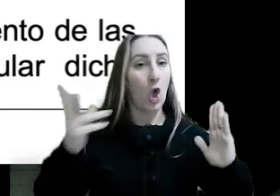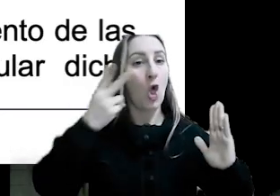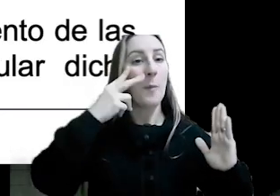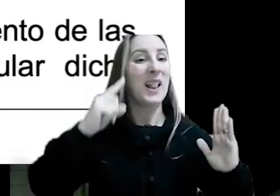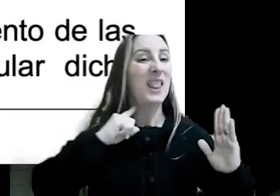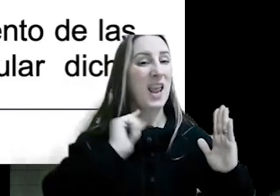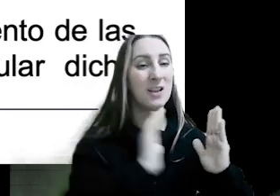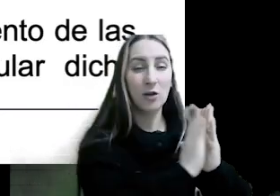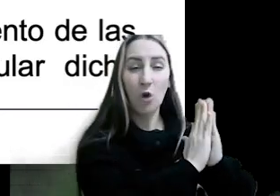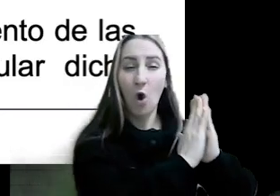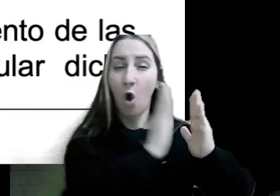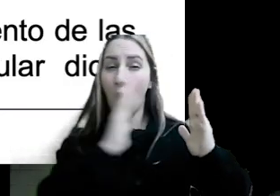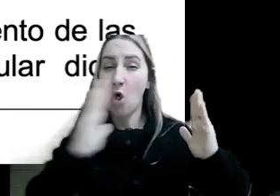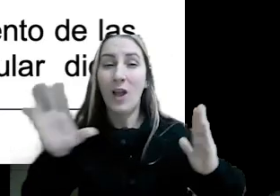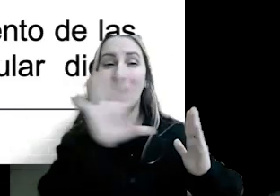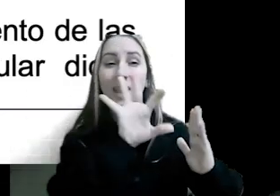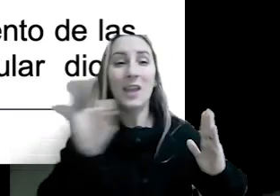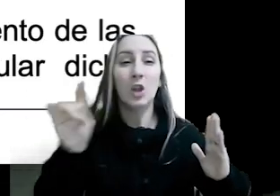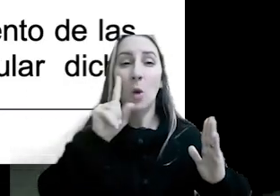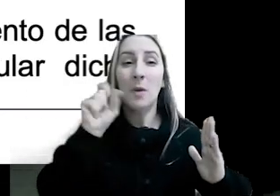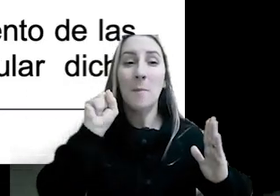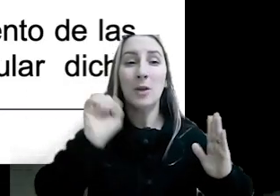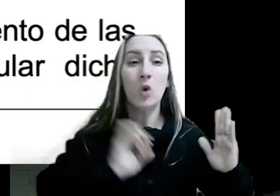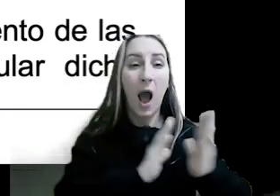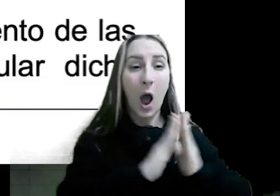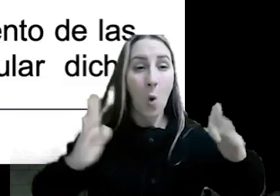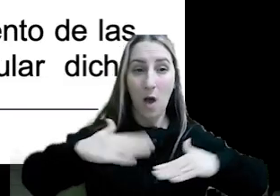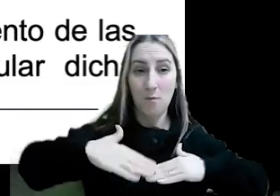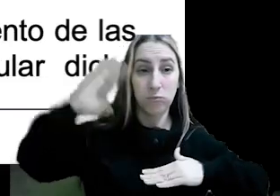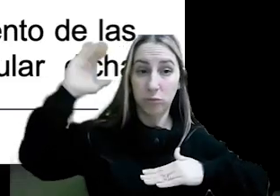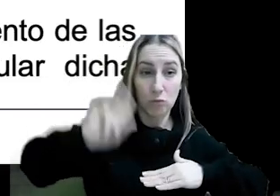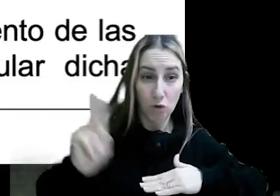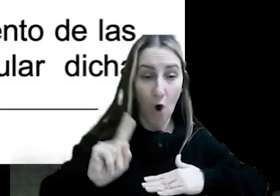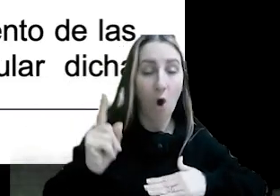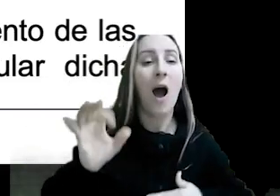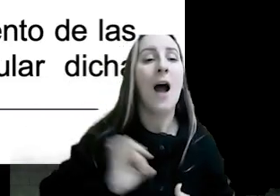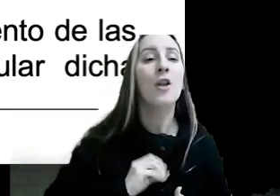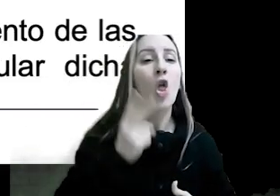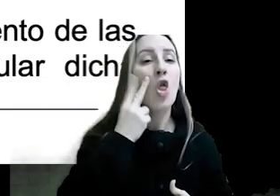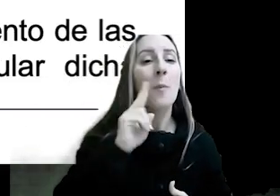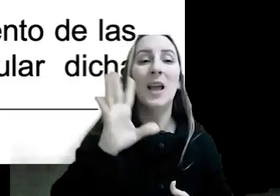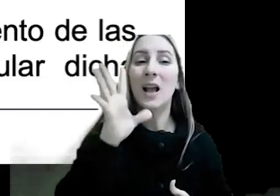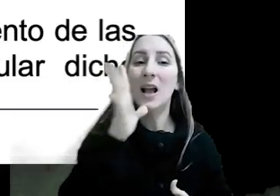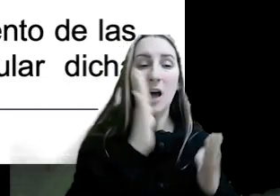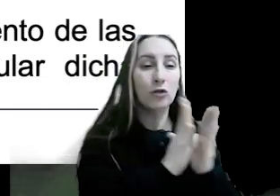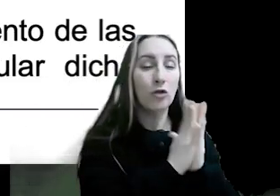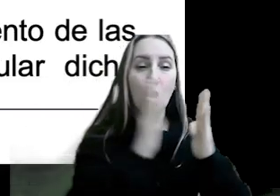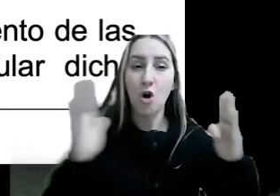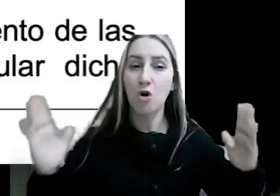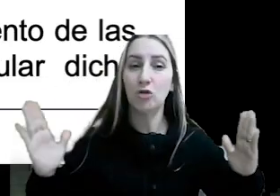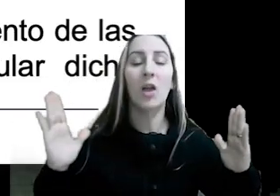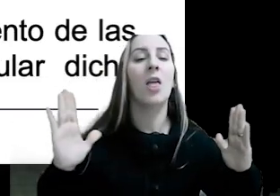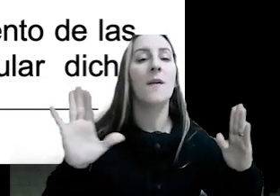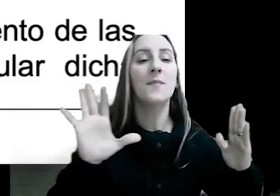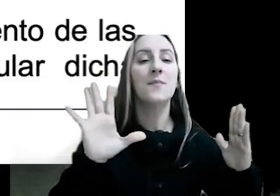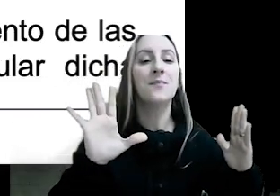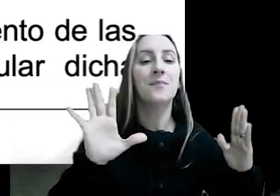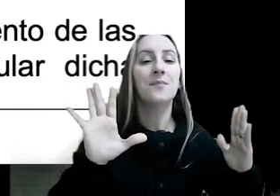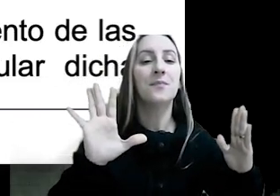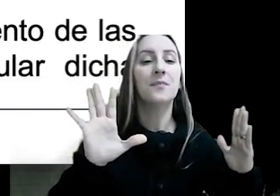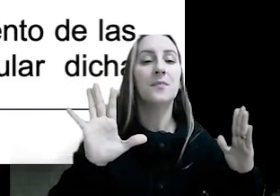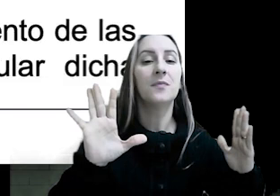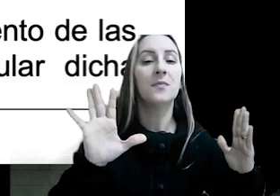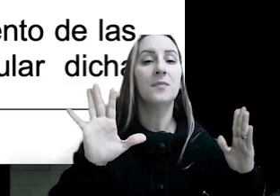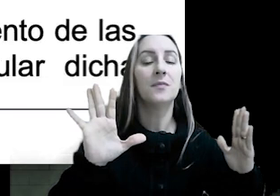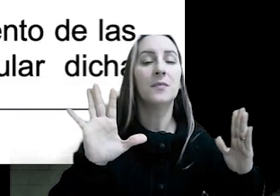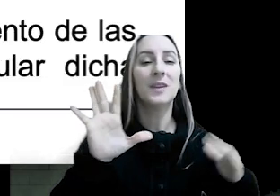no superaba los 500.000 anuales y todo el año 2014 en el destino de las compensaciones no superaba